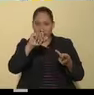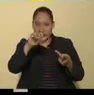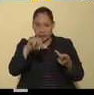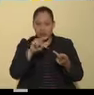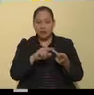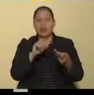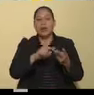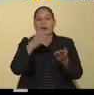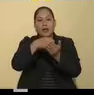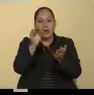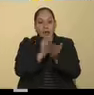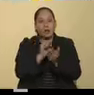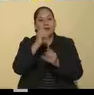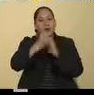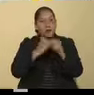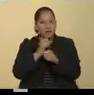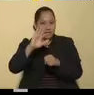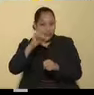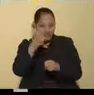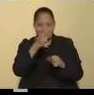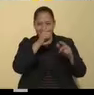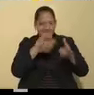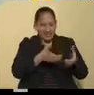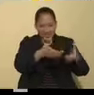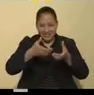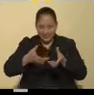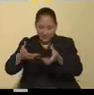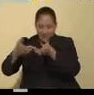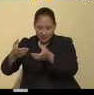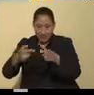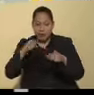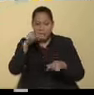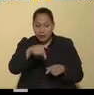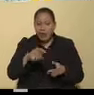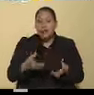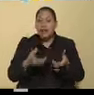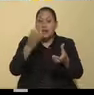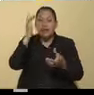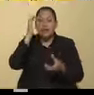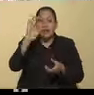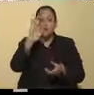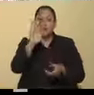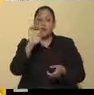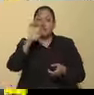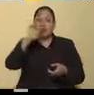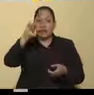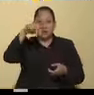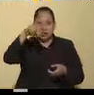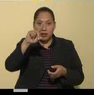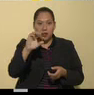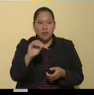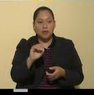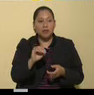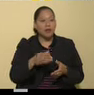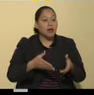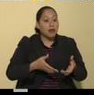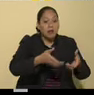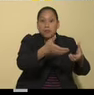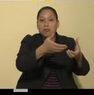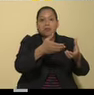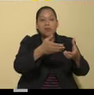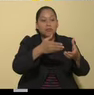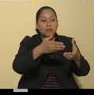del 57, es más, esta calle de San Fernando no llevan a ningún lado, son